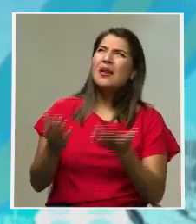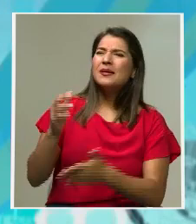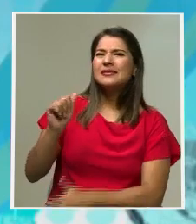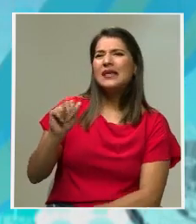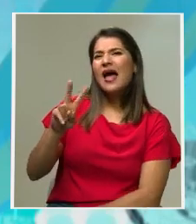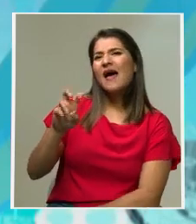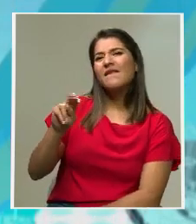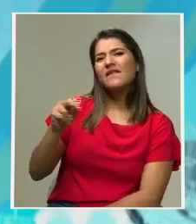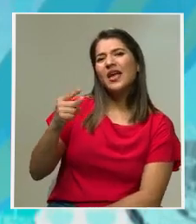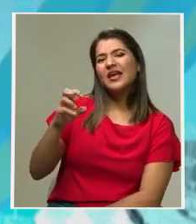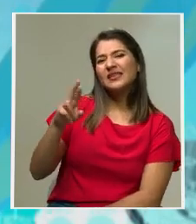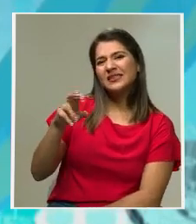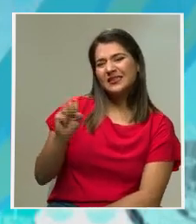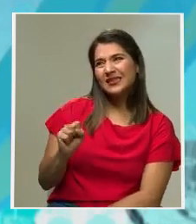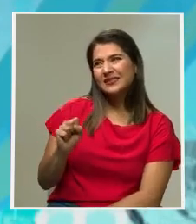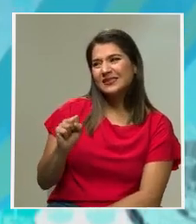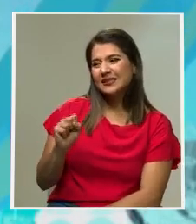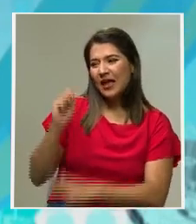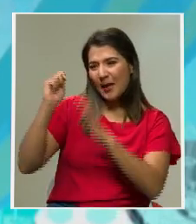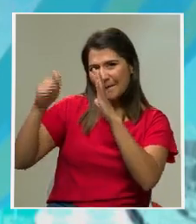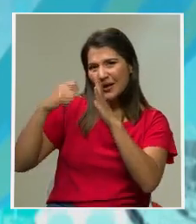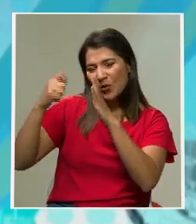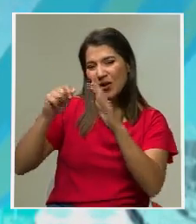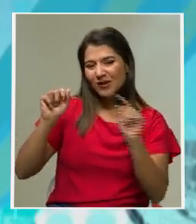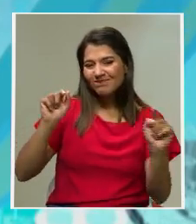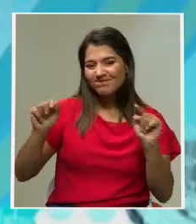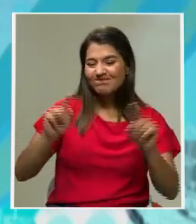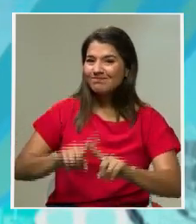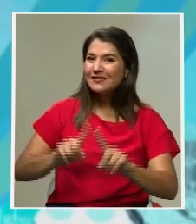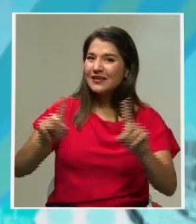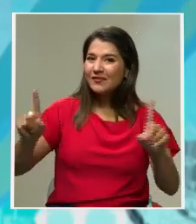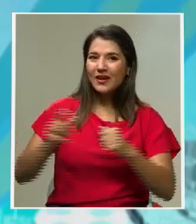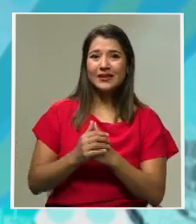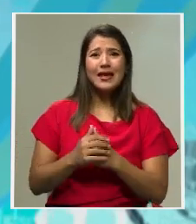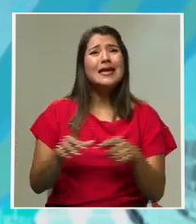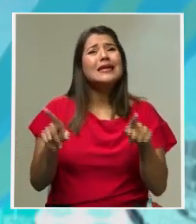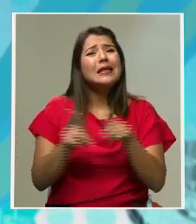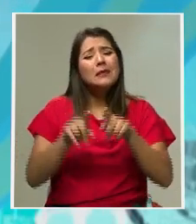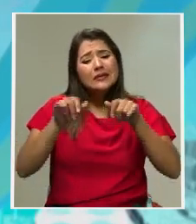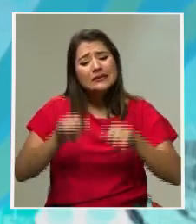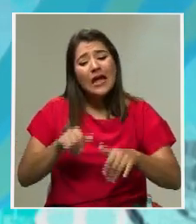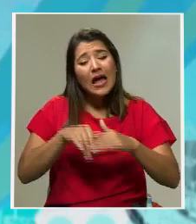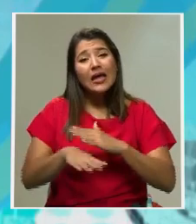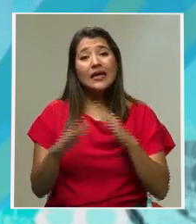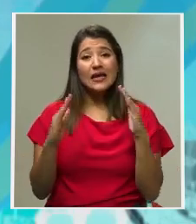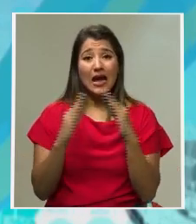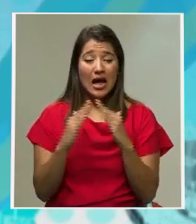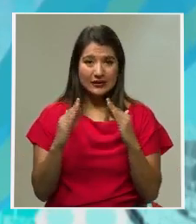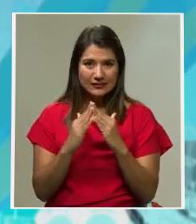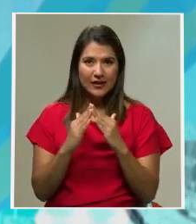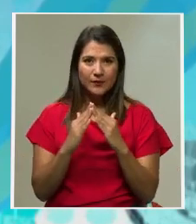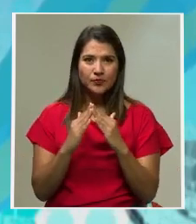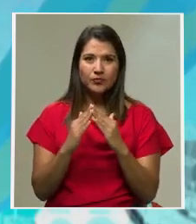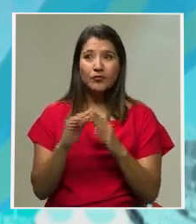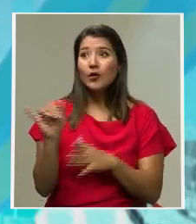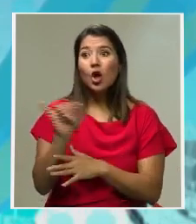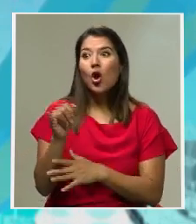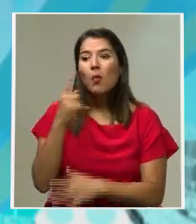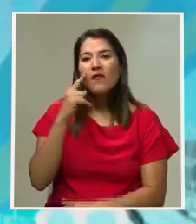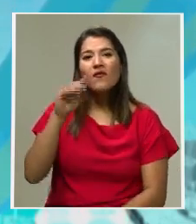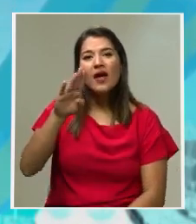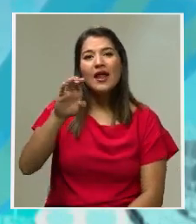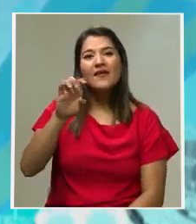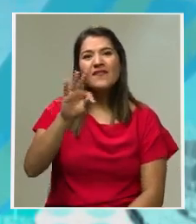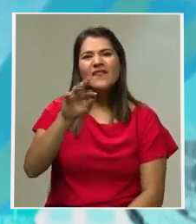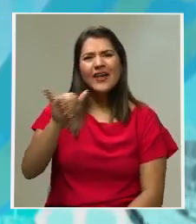una distancia. Además, es en tu casa que estás viéndolas. Es como Betty era amigo